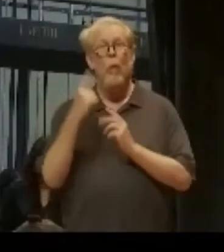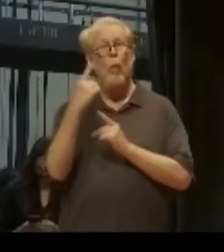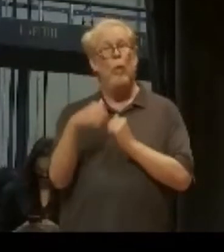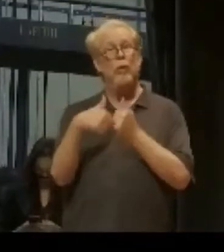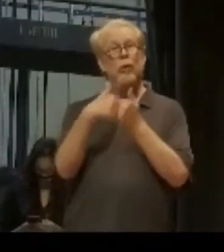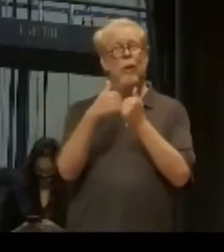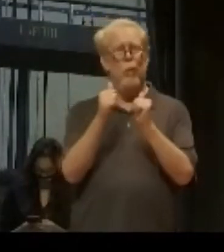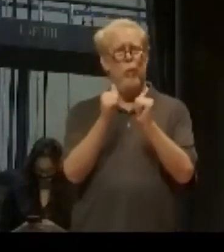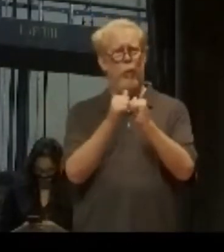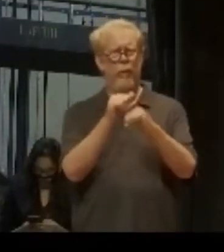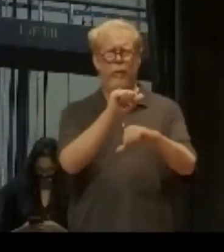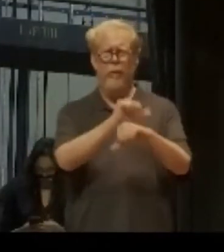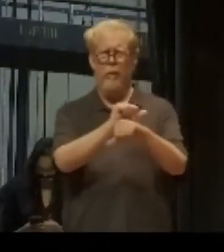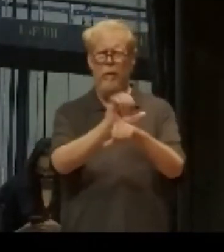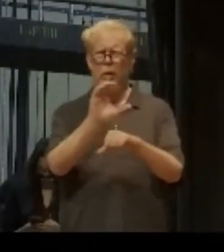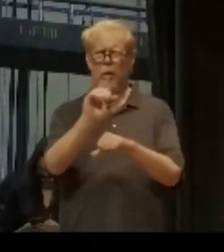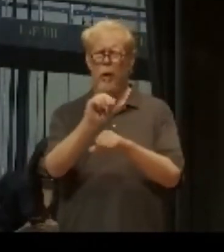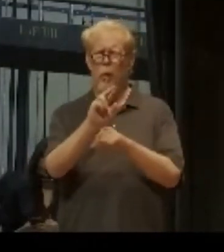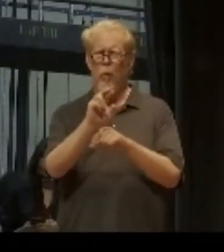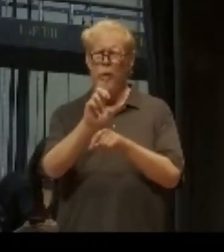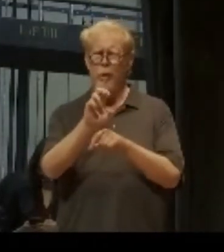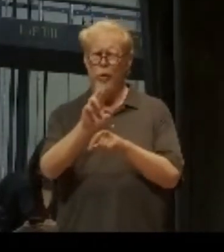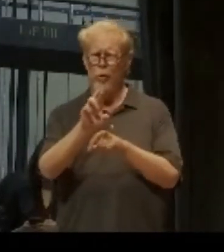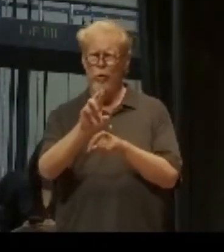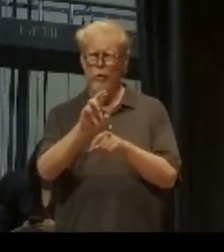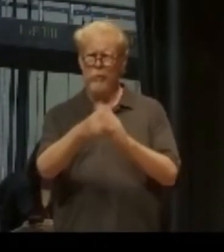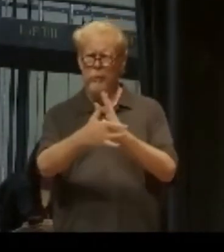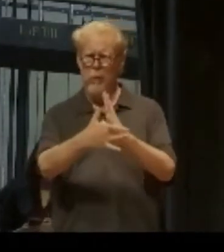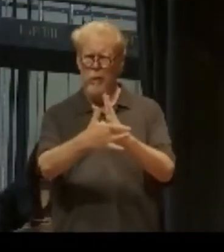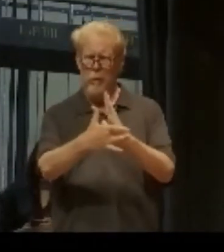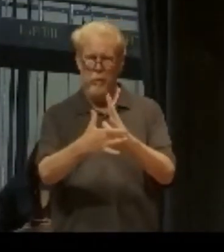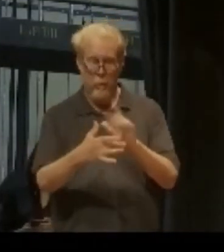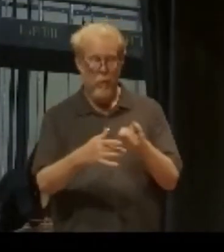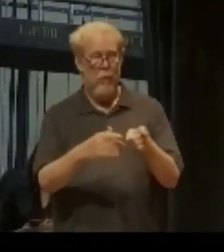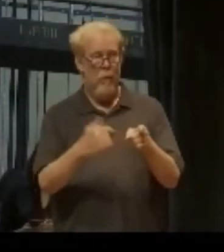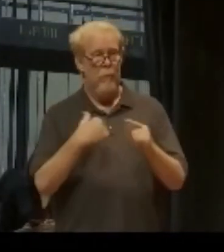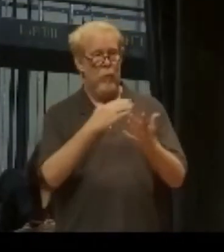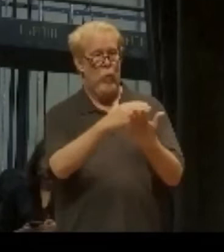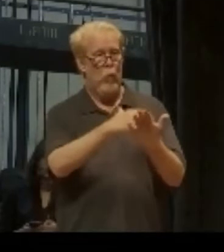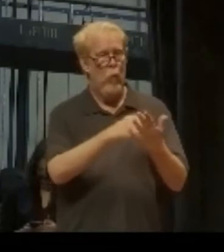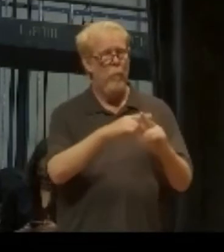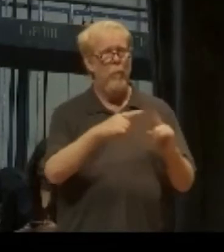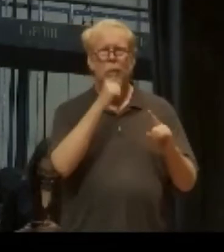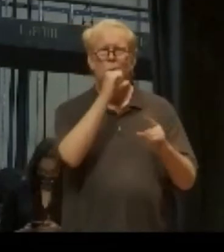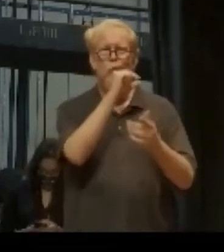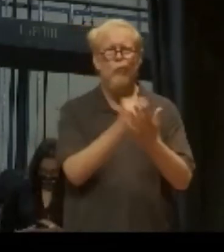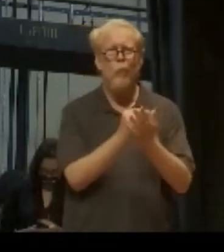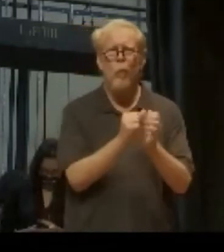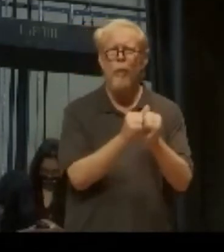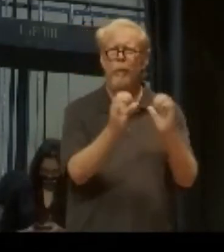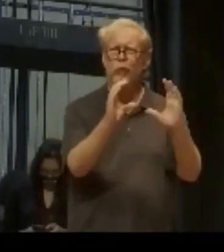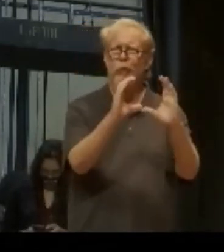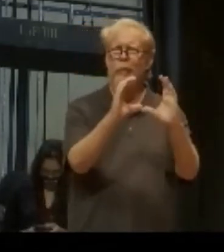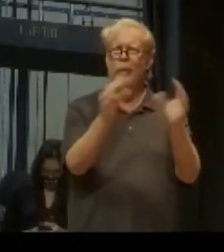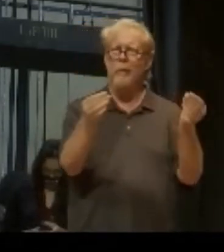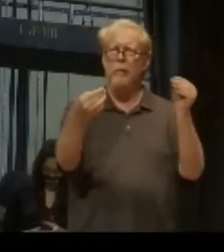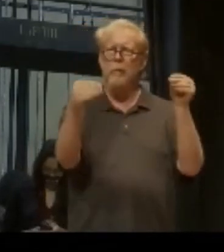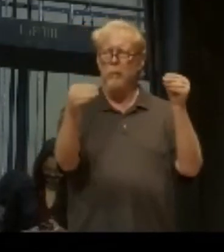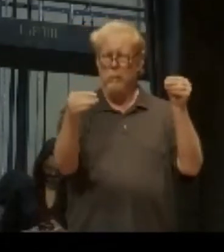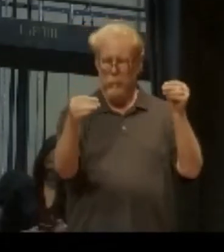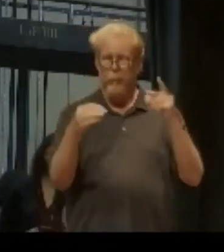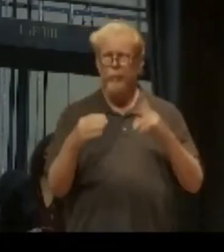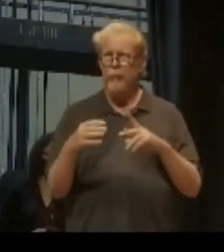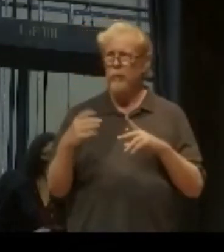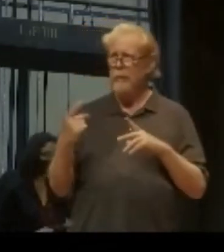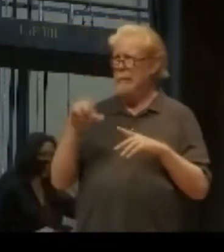Uno de los retos que tenemos en carreras y técnicos es que aun cuando los estudiantes estaban tomando los cursos, no se estaban graduando con certificados. Y